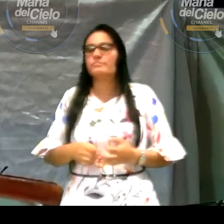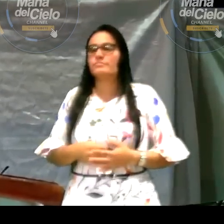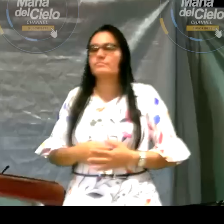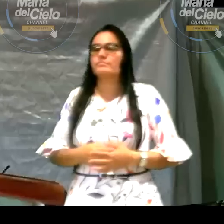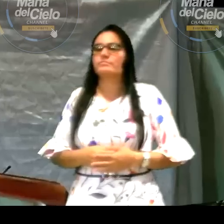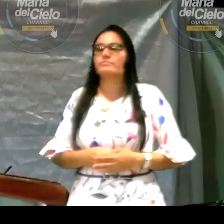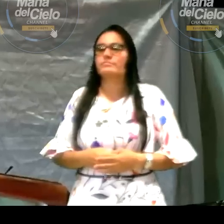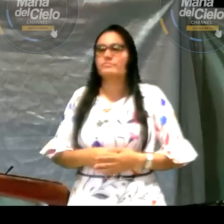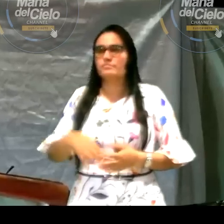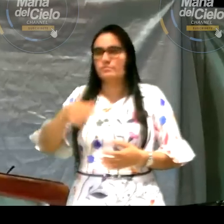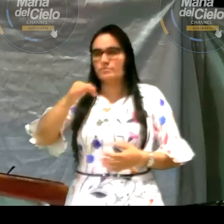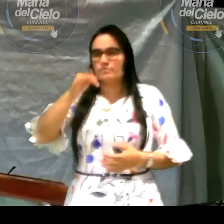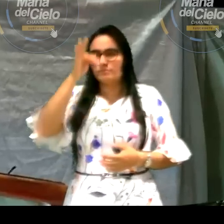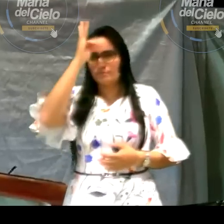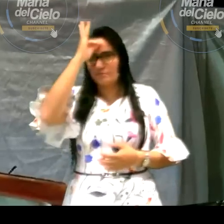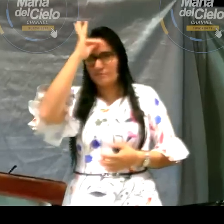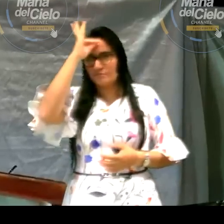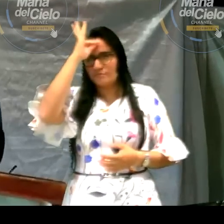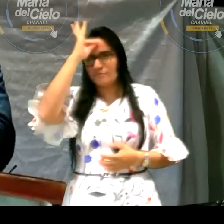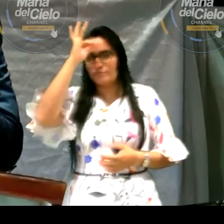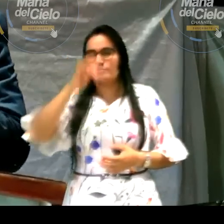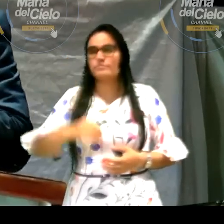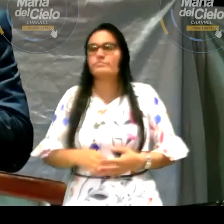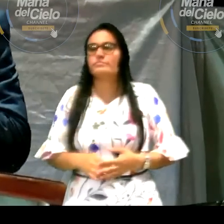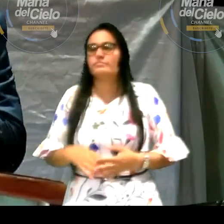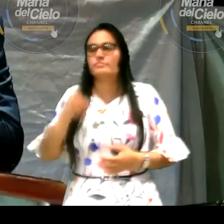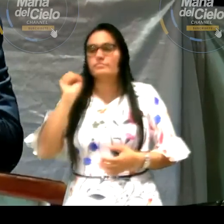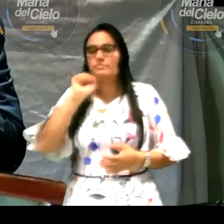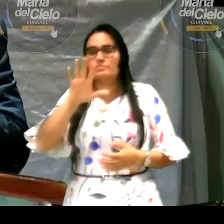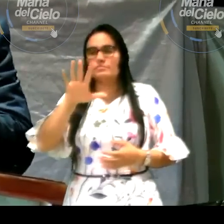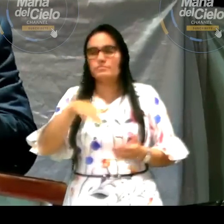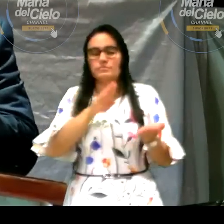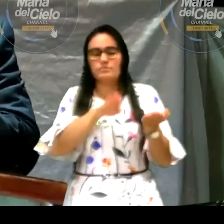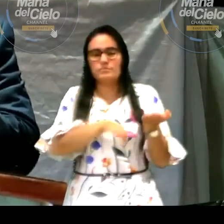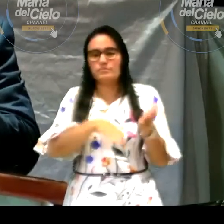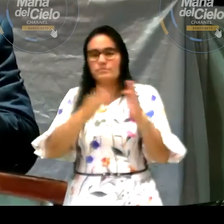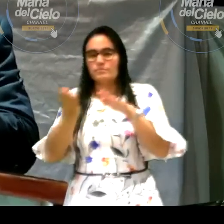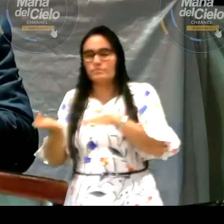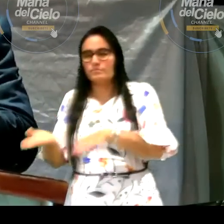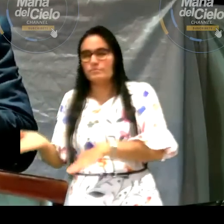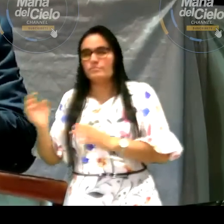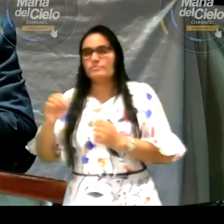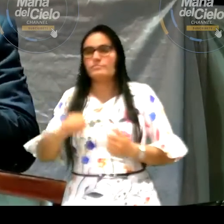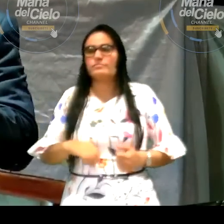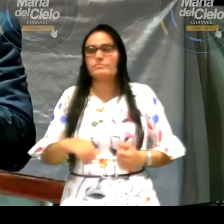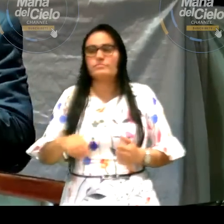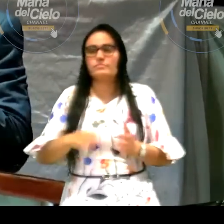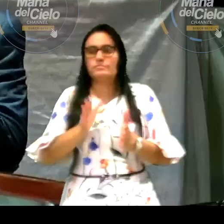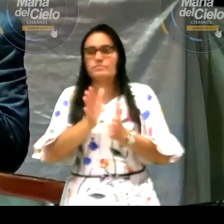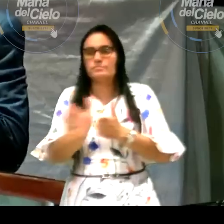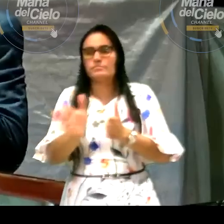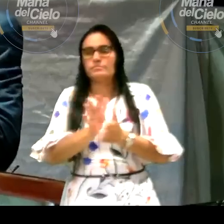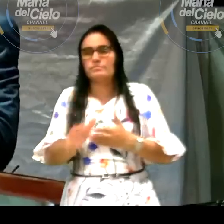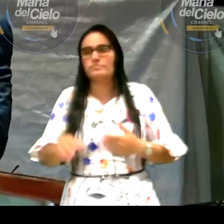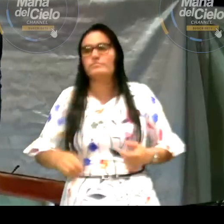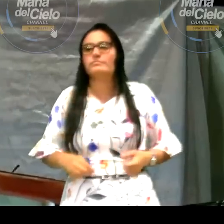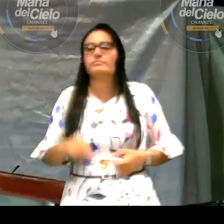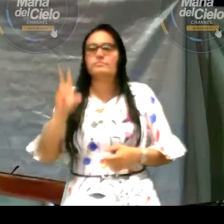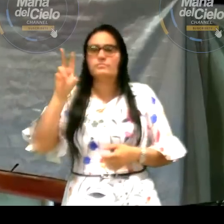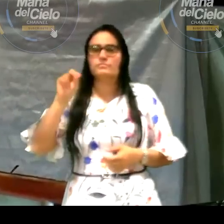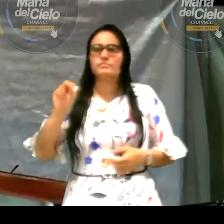dice: señora, usted va a morir muy pronto, no hay nada que hacer. La señora, como es